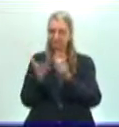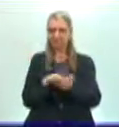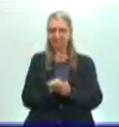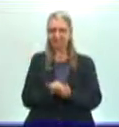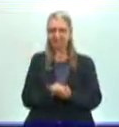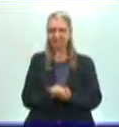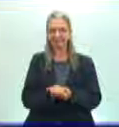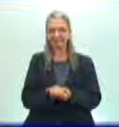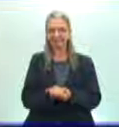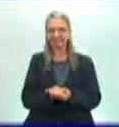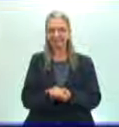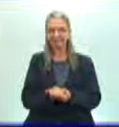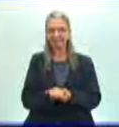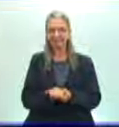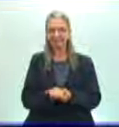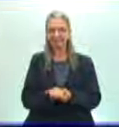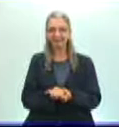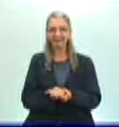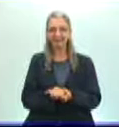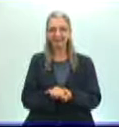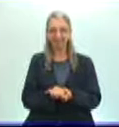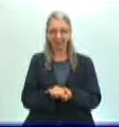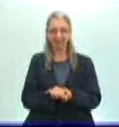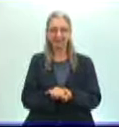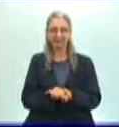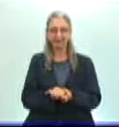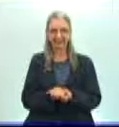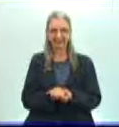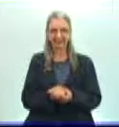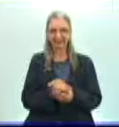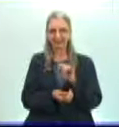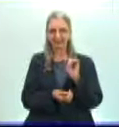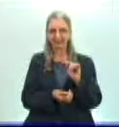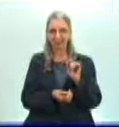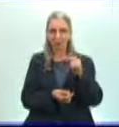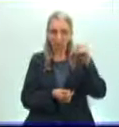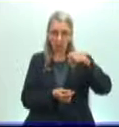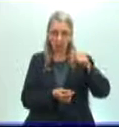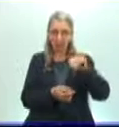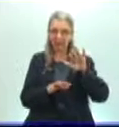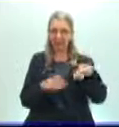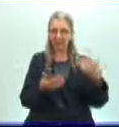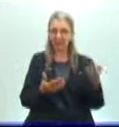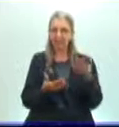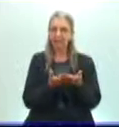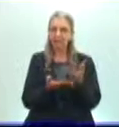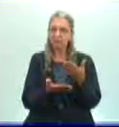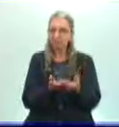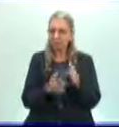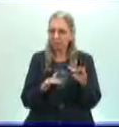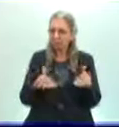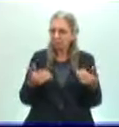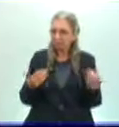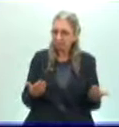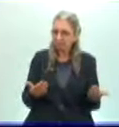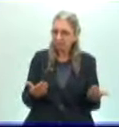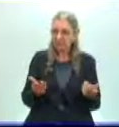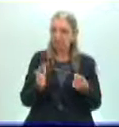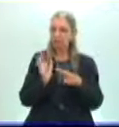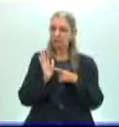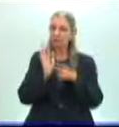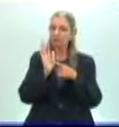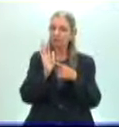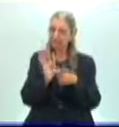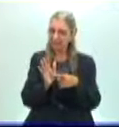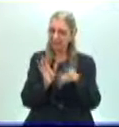ejercicio. Y ya se los muestro. Esto es lo que debemos demostrar, importante. Esto es una sugerencia que le voy a hacer,